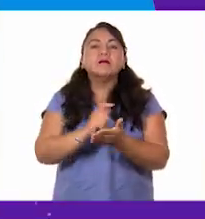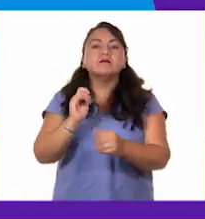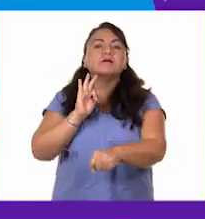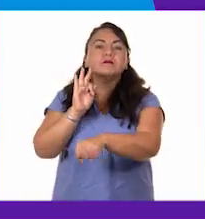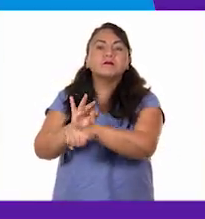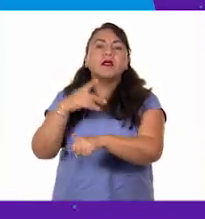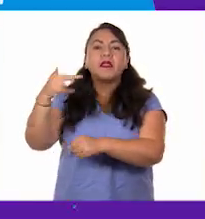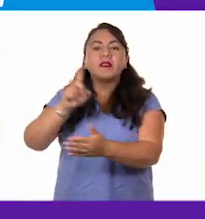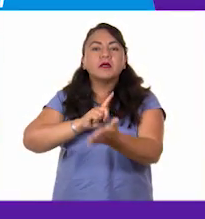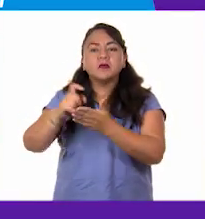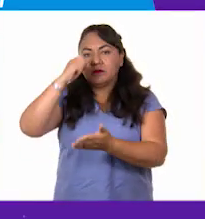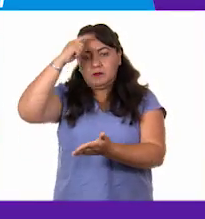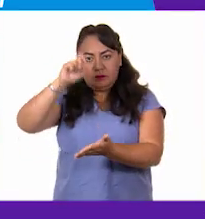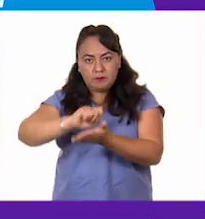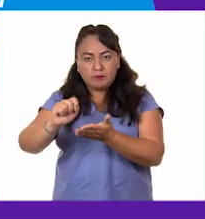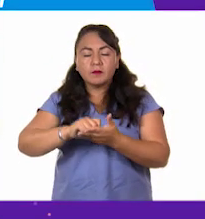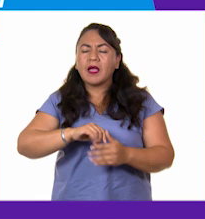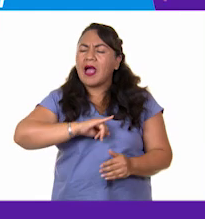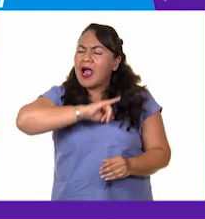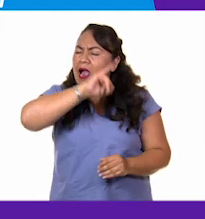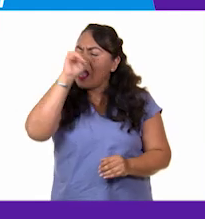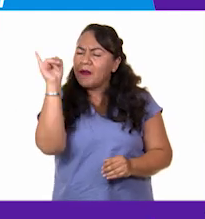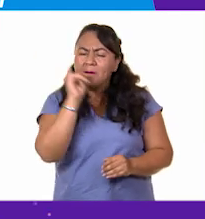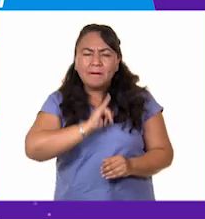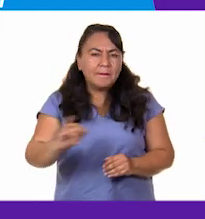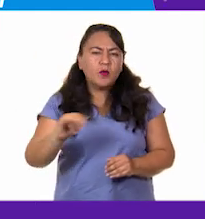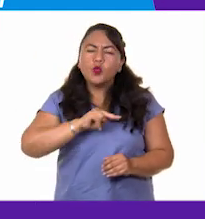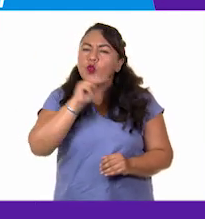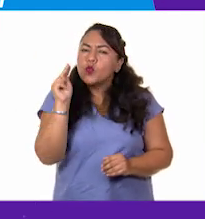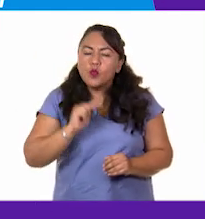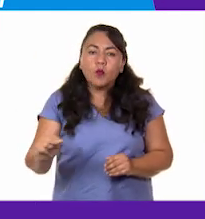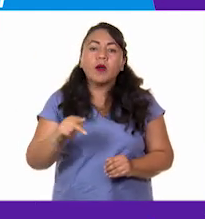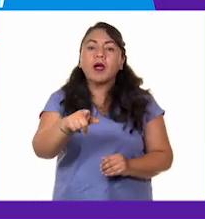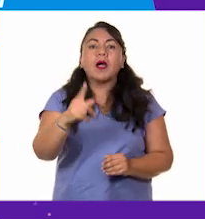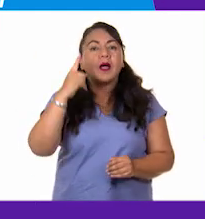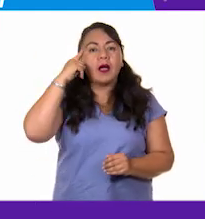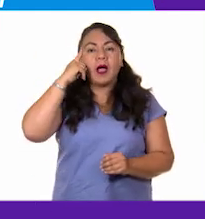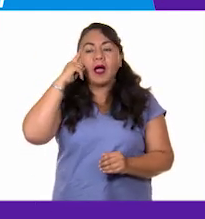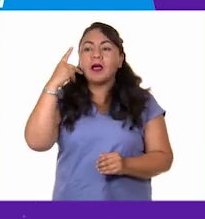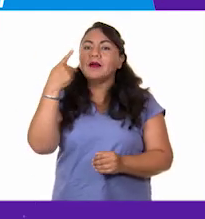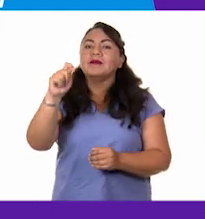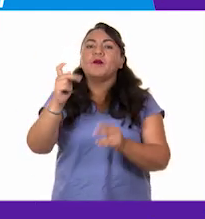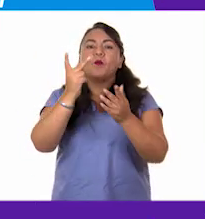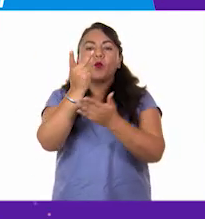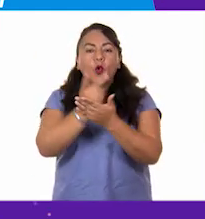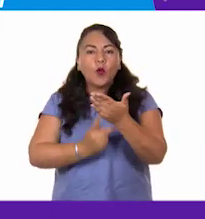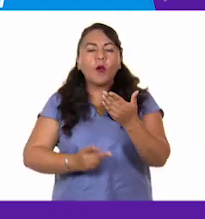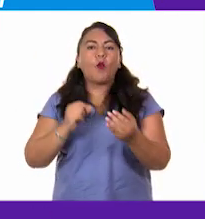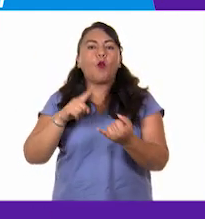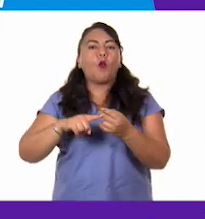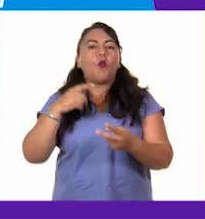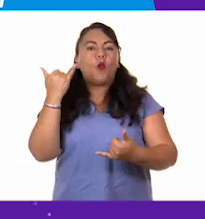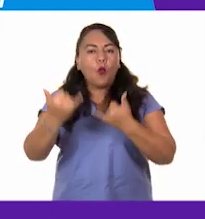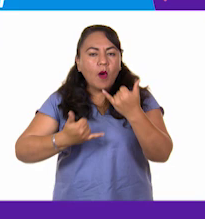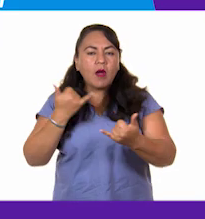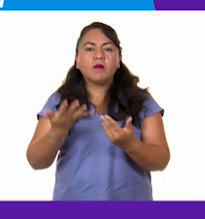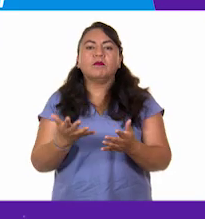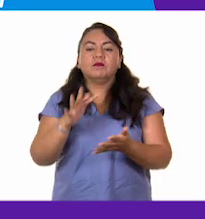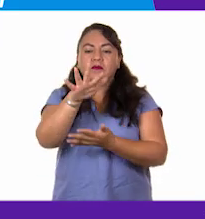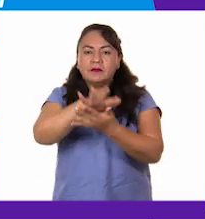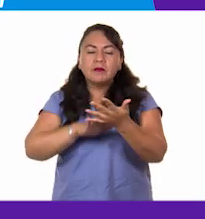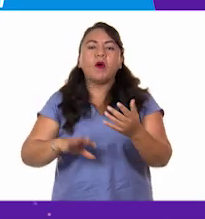autor. Nunca y por ningún motivo descargues o compartas programas, juegos,